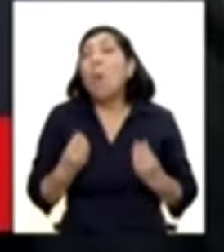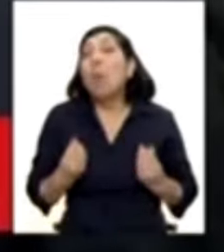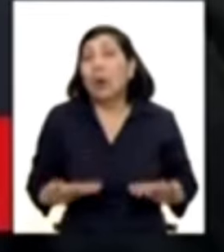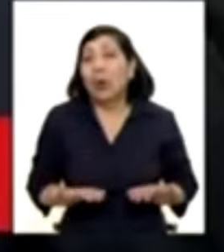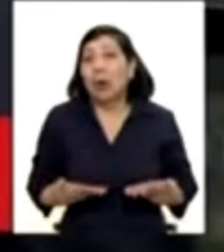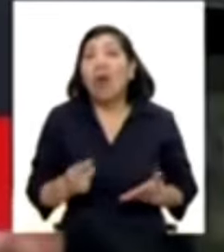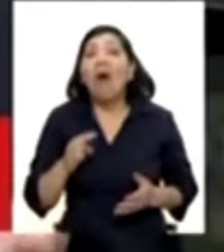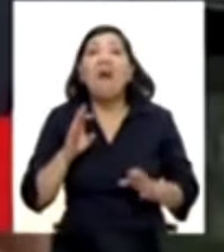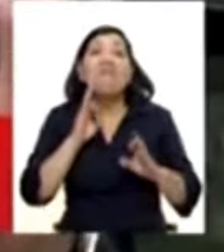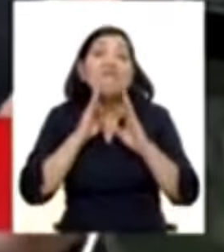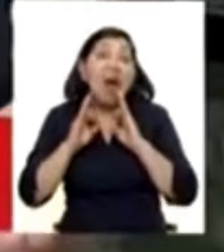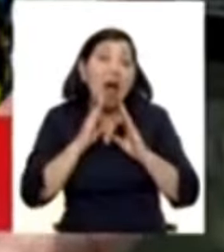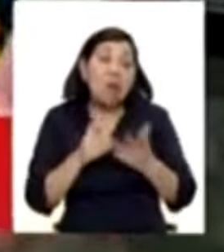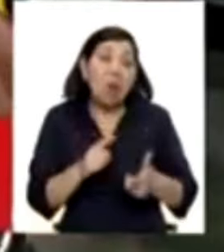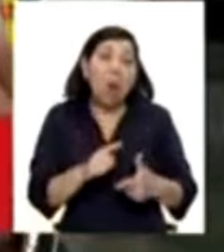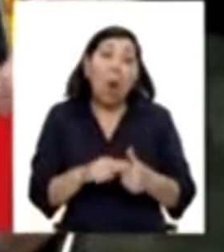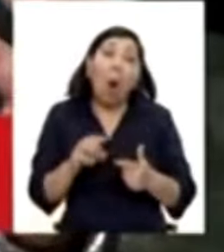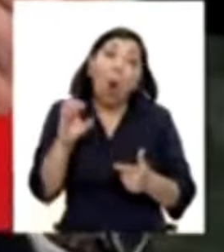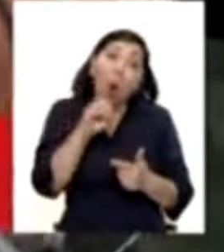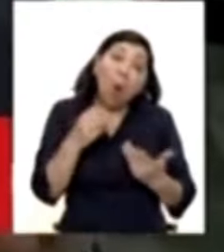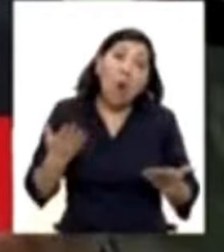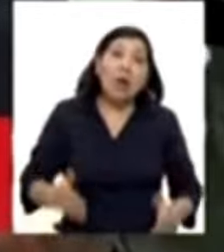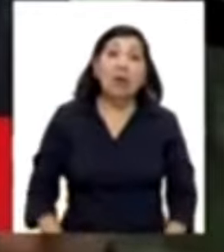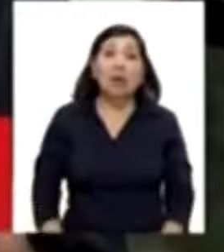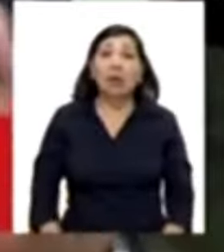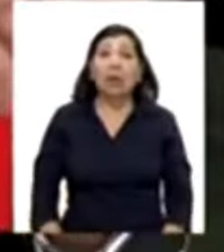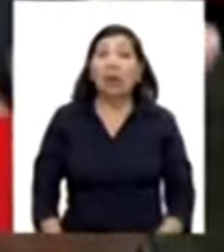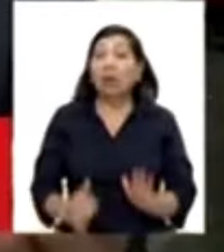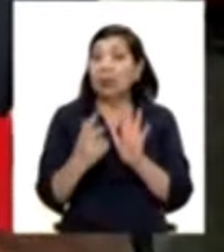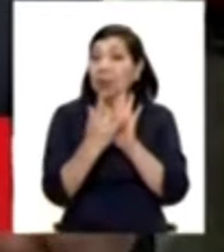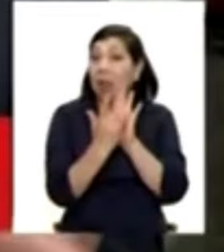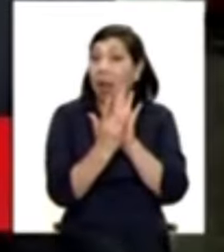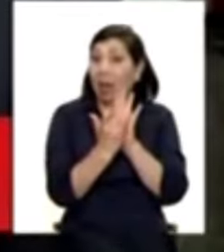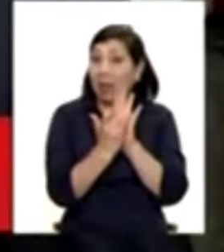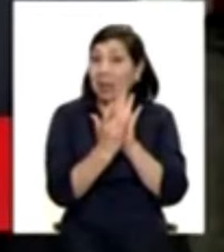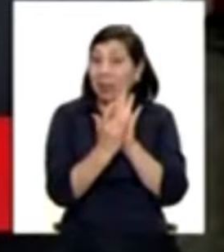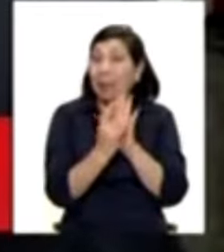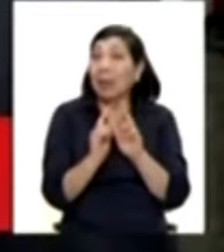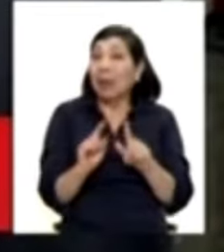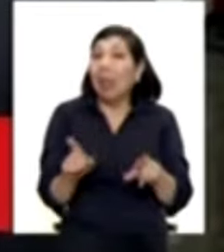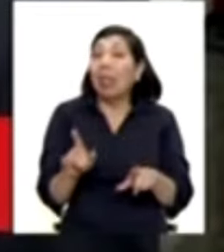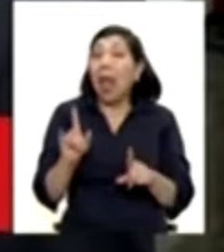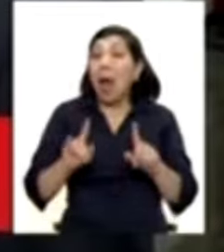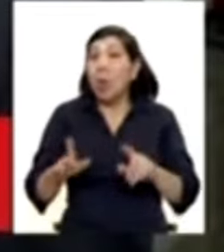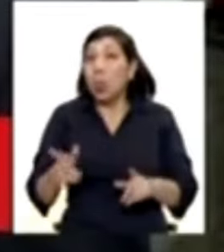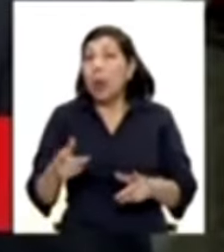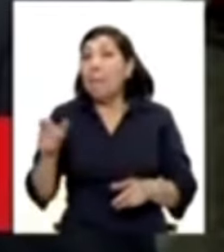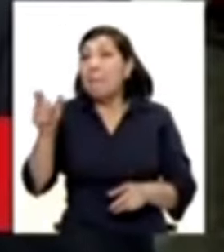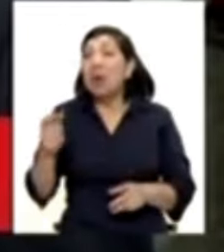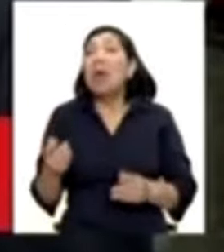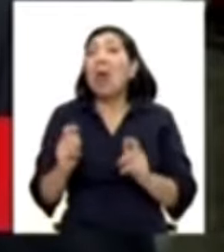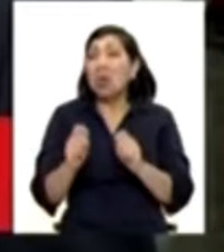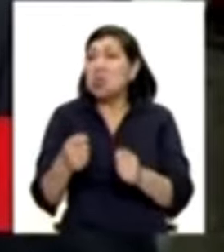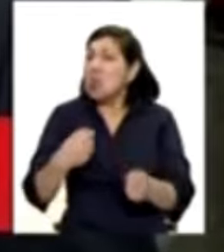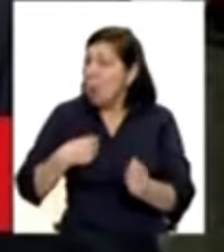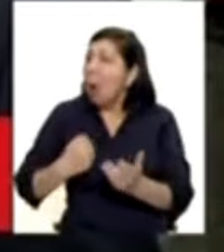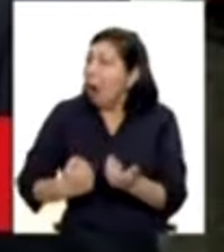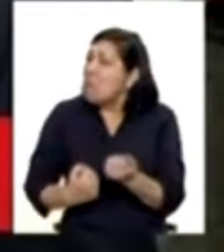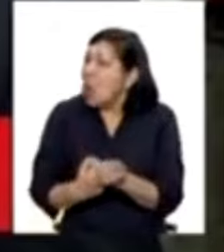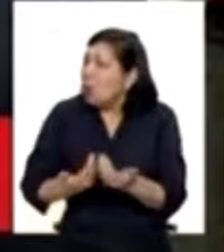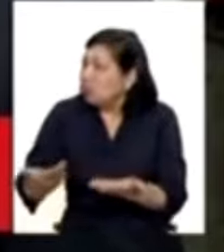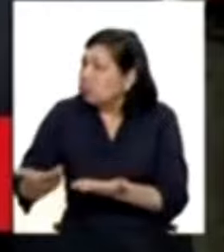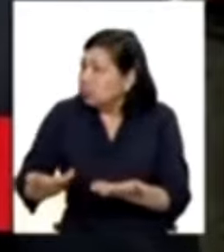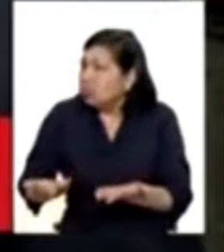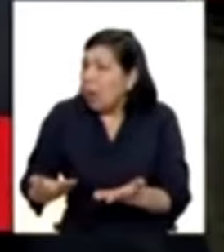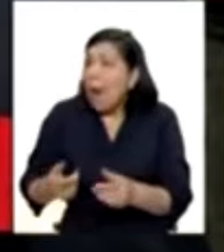través de páginas de Facebook o también de Instagram son víctimas de algunas personas que ofrecen el servicio